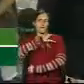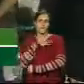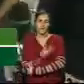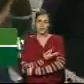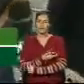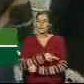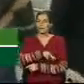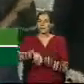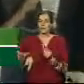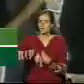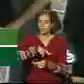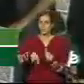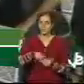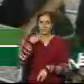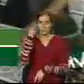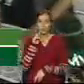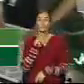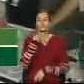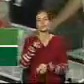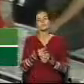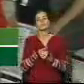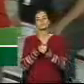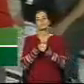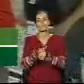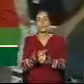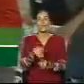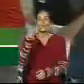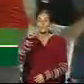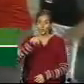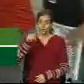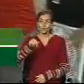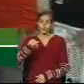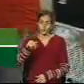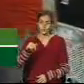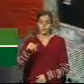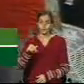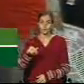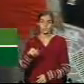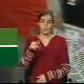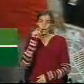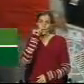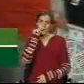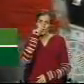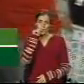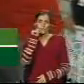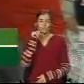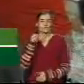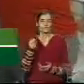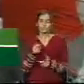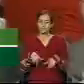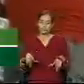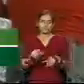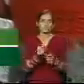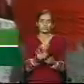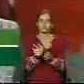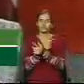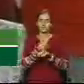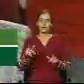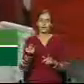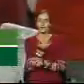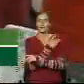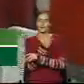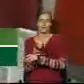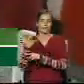la revolución bolivariana que usted lideriza. Hoy, cuando hombres, tierras libres,